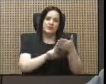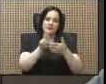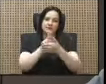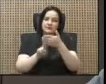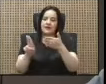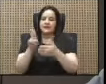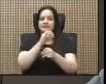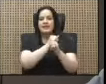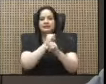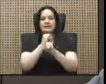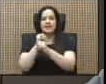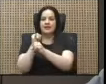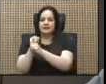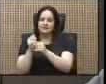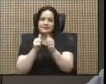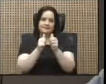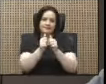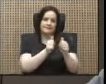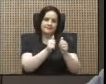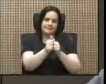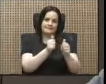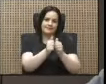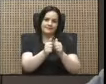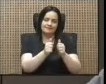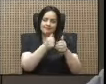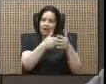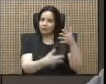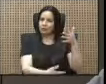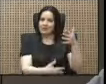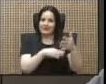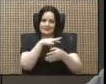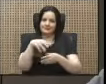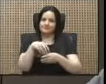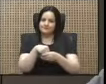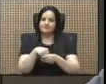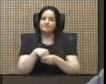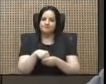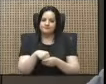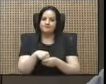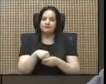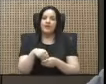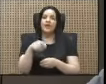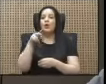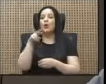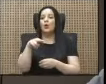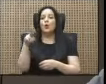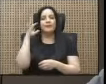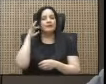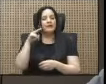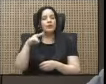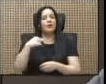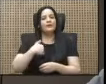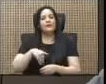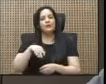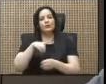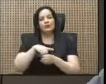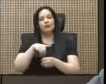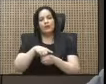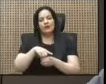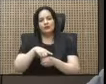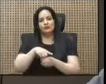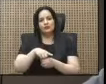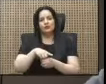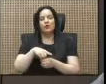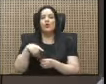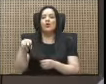a las entidades sin competencia, no hay excepción. Compañeras diputadas y compañeros diputados, los